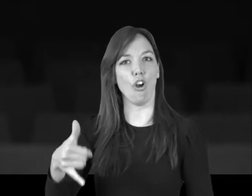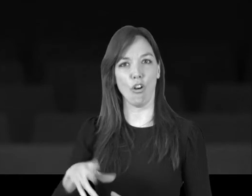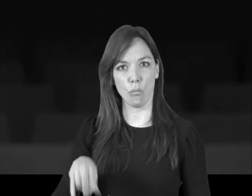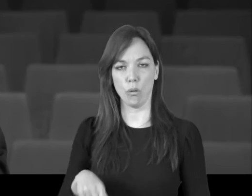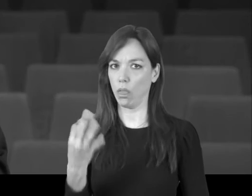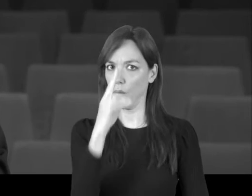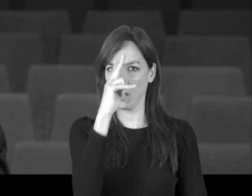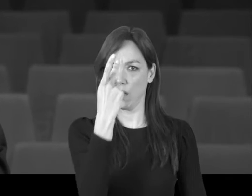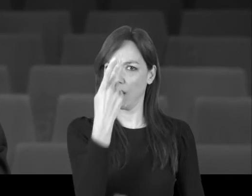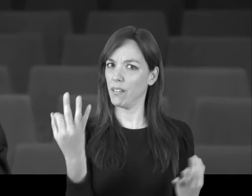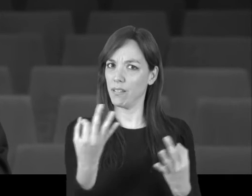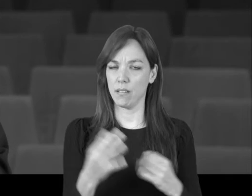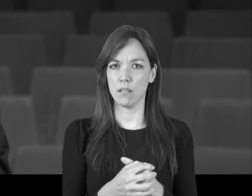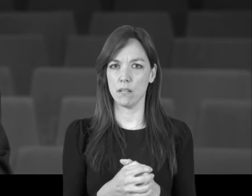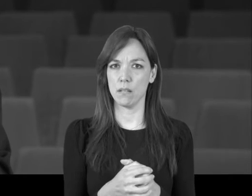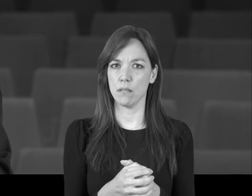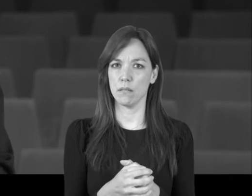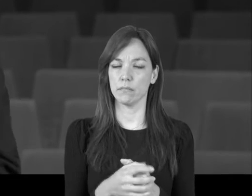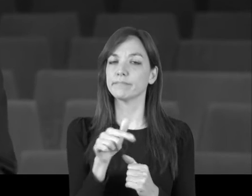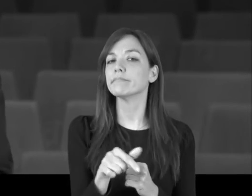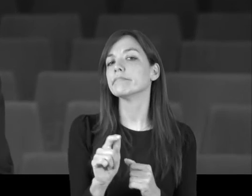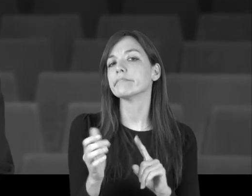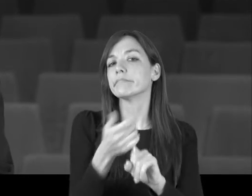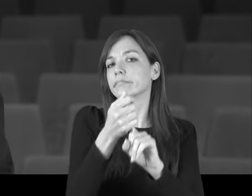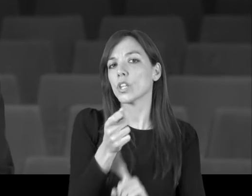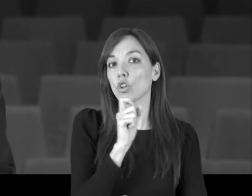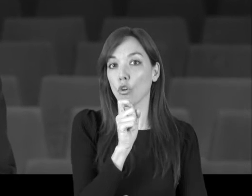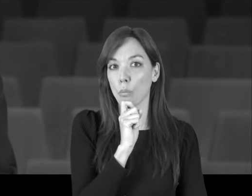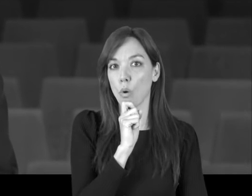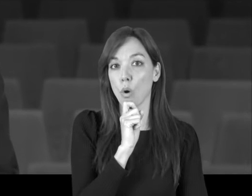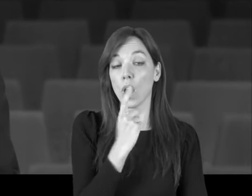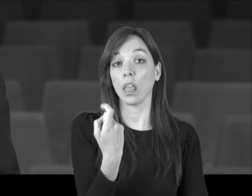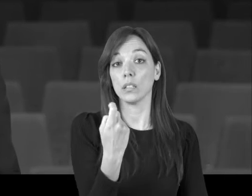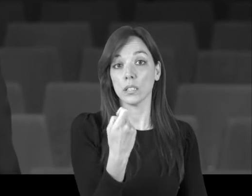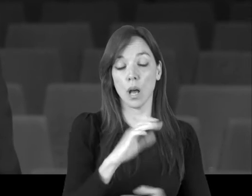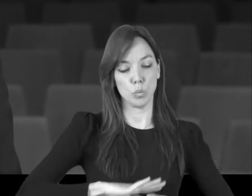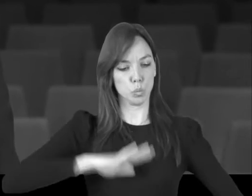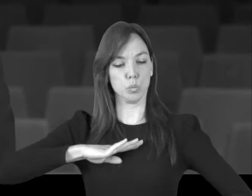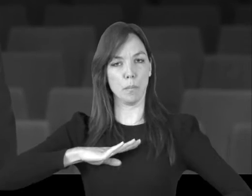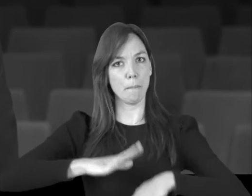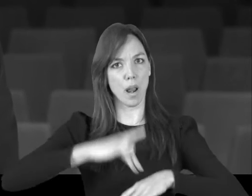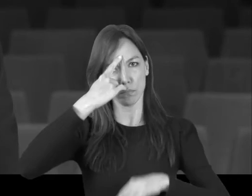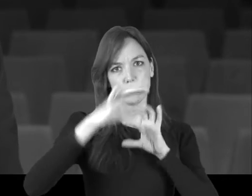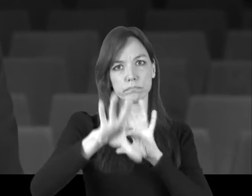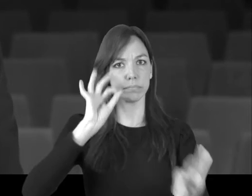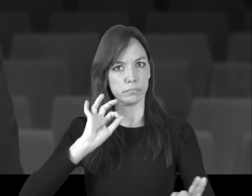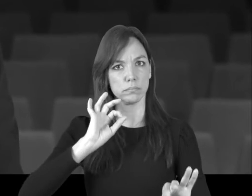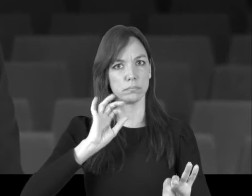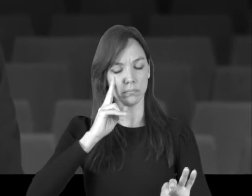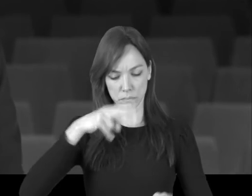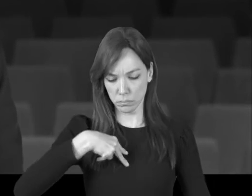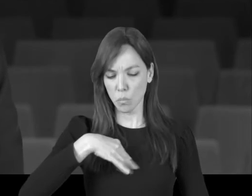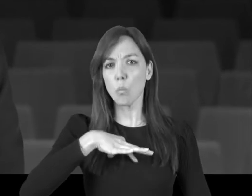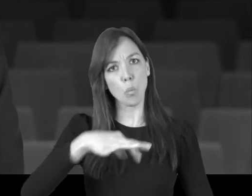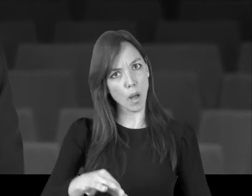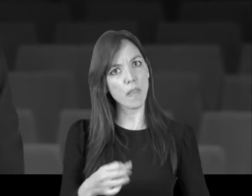débil. Y eso tiene que cambiar. ¿Y qué necesitamos para eso? Necesitamos empoderarnos. Y